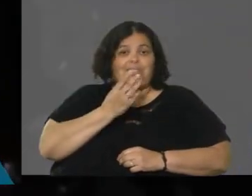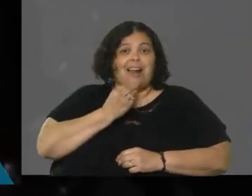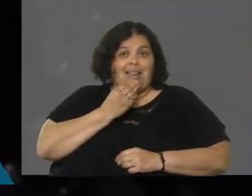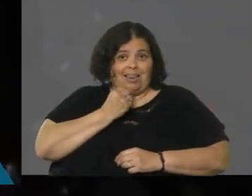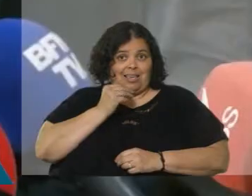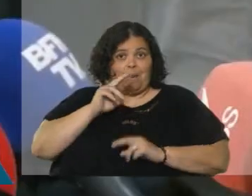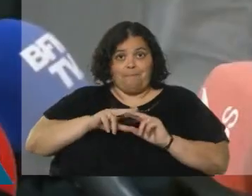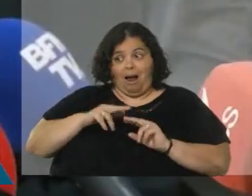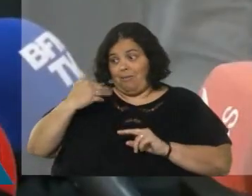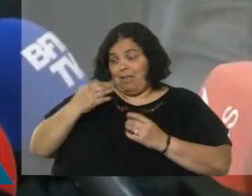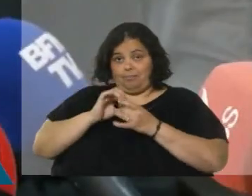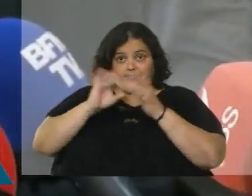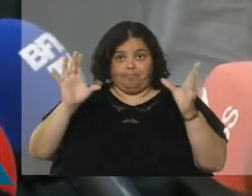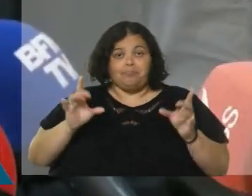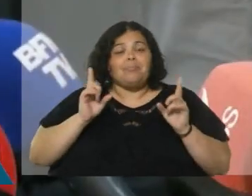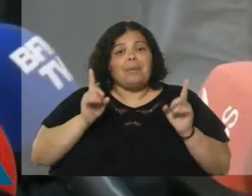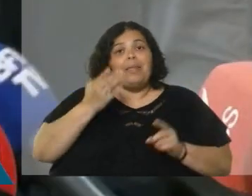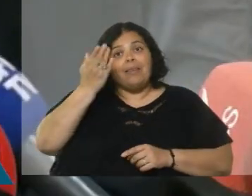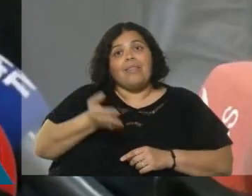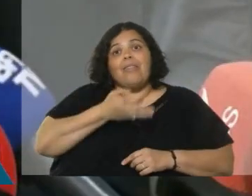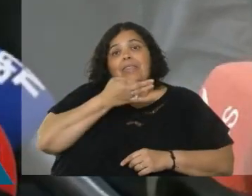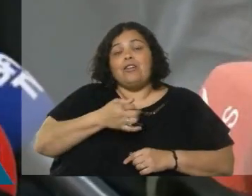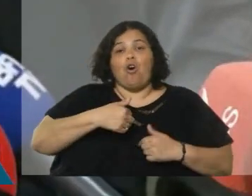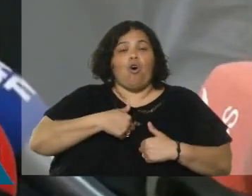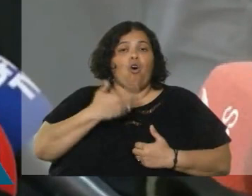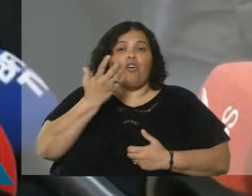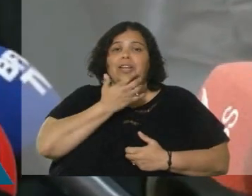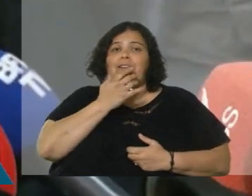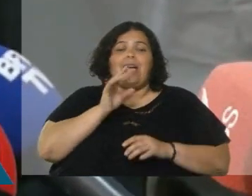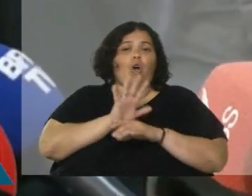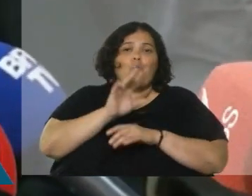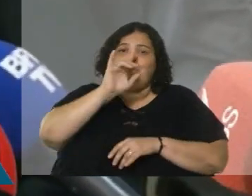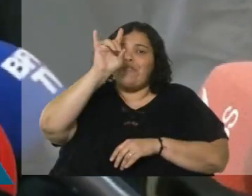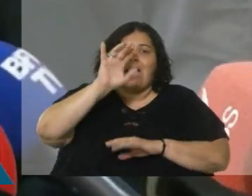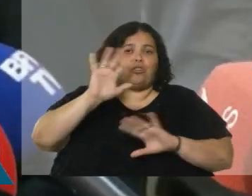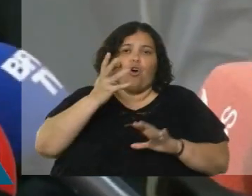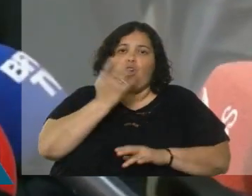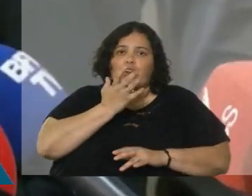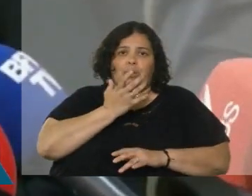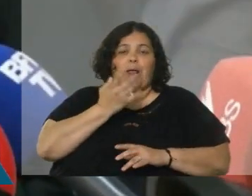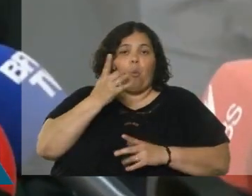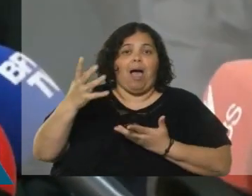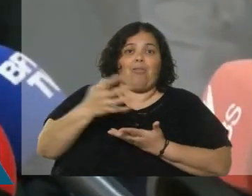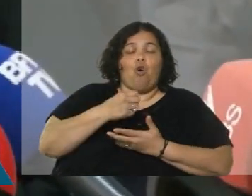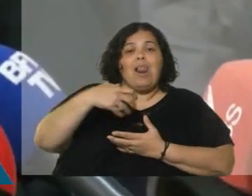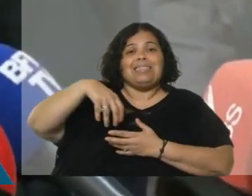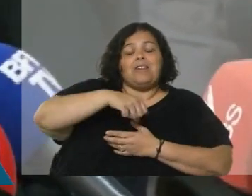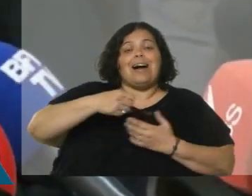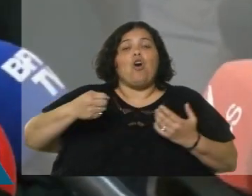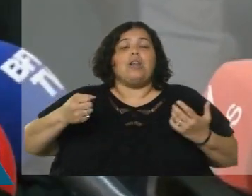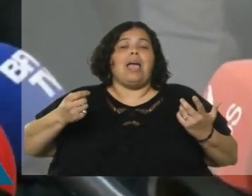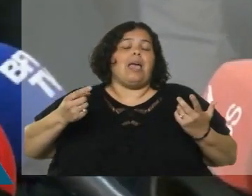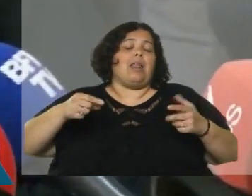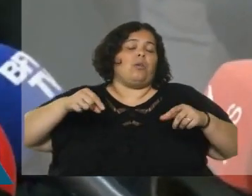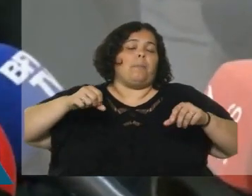prensa Este martes lfis dijo que vivió un infierno durante el asalto que fue trasladada en una moto hasta la franja con las piernas a un